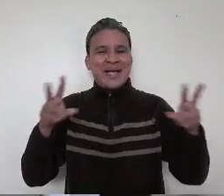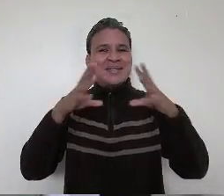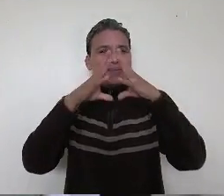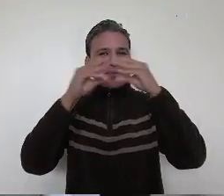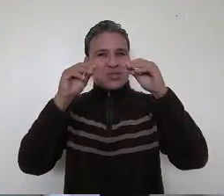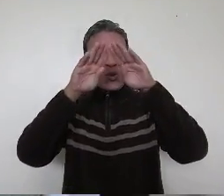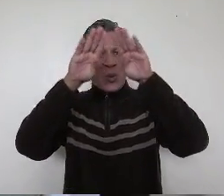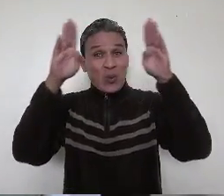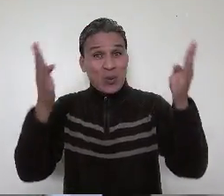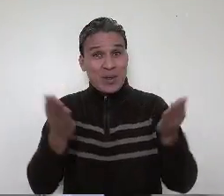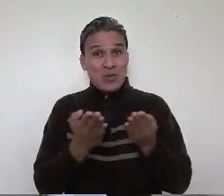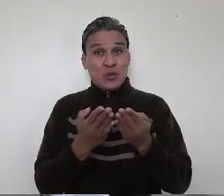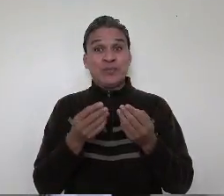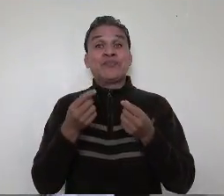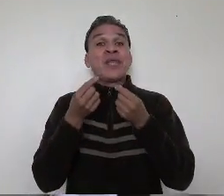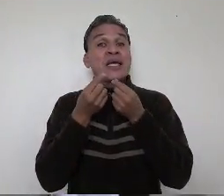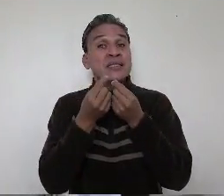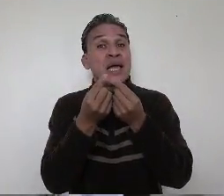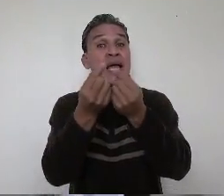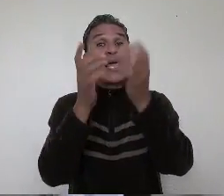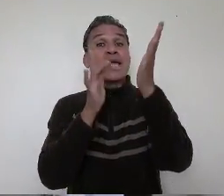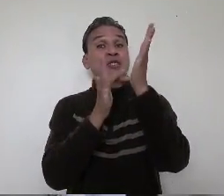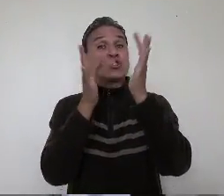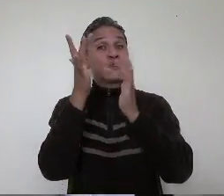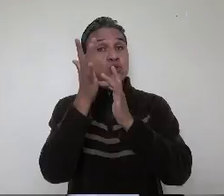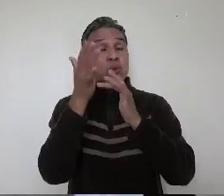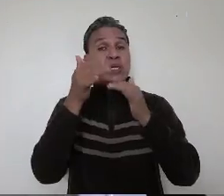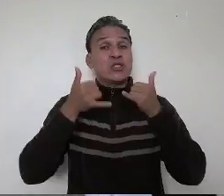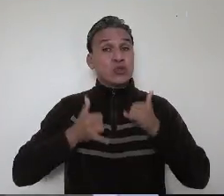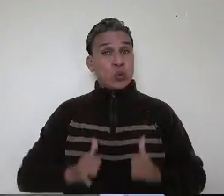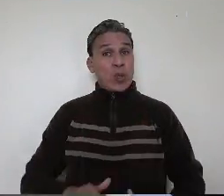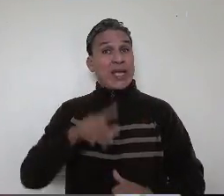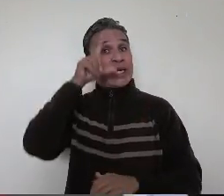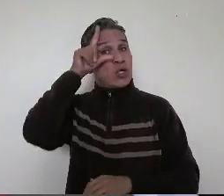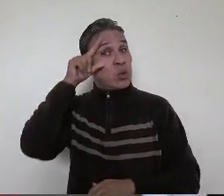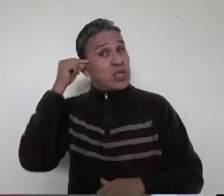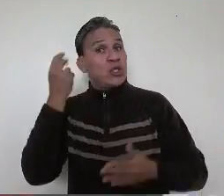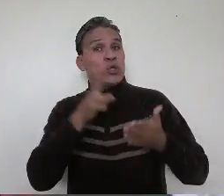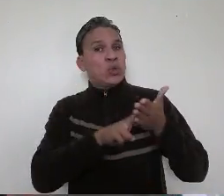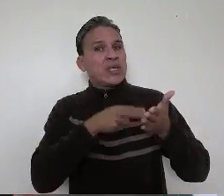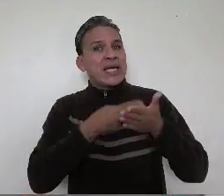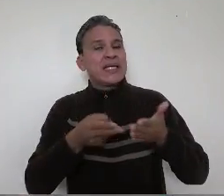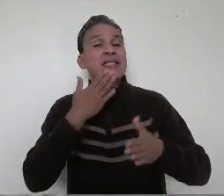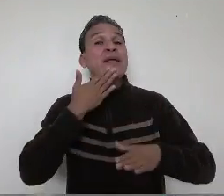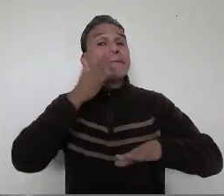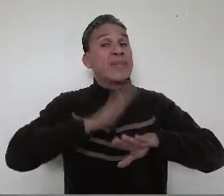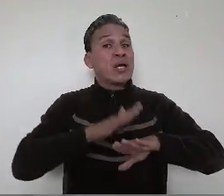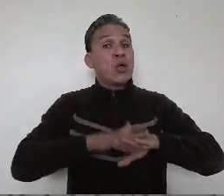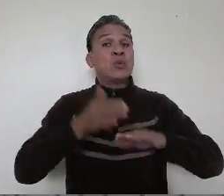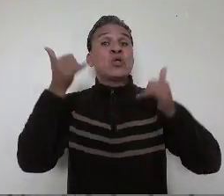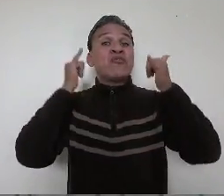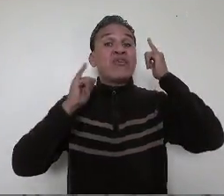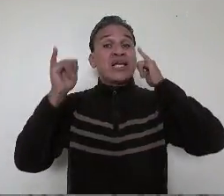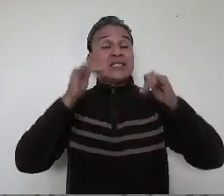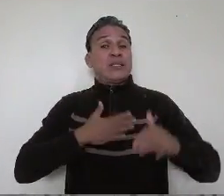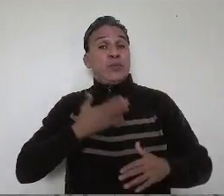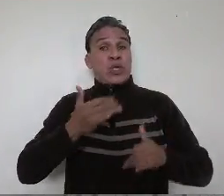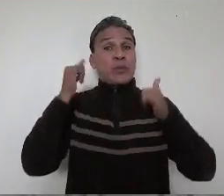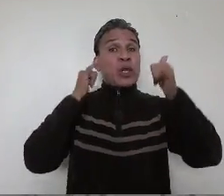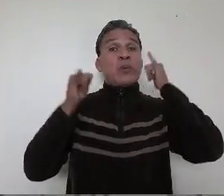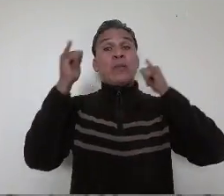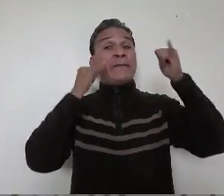Aquí está Jesucristo, el Cordero de Dios que quita el pecado del mundo. Felices porque podemos participar en su